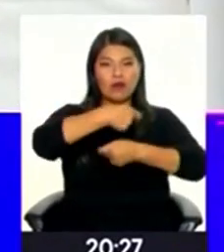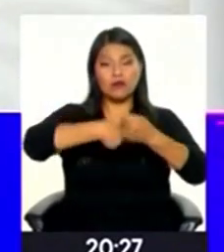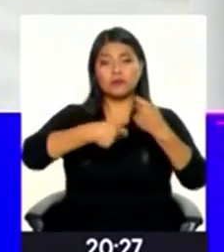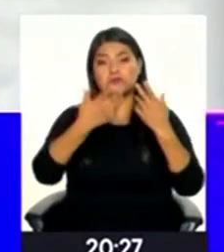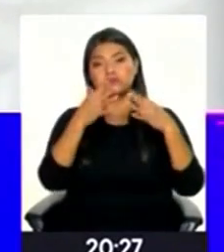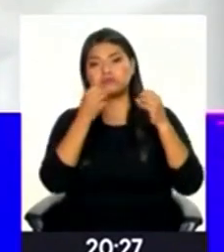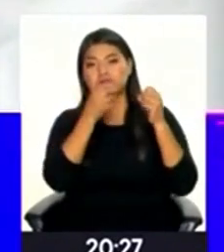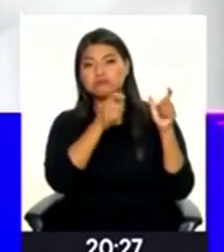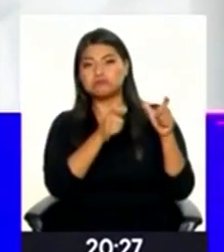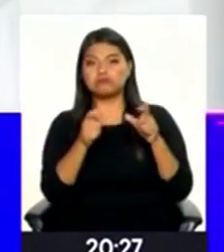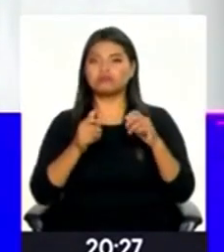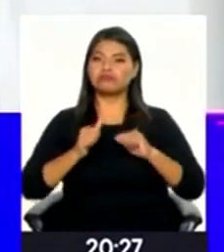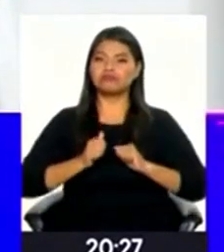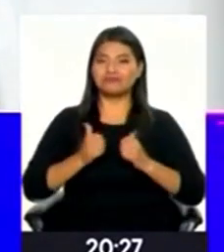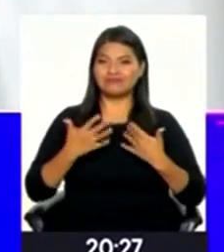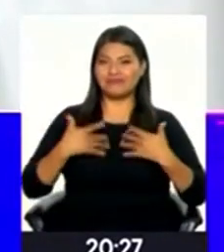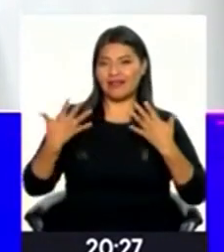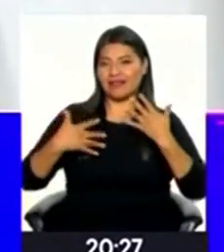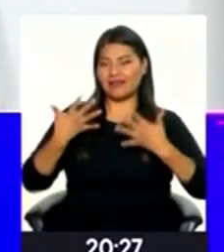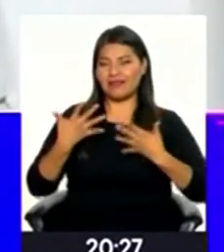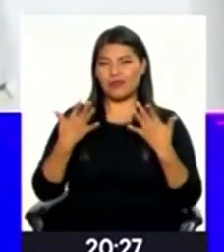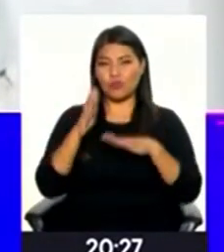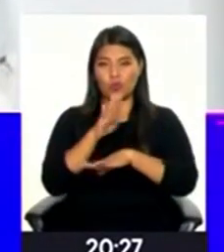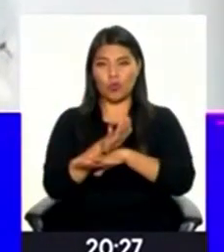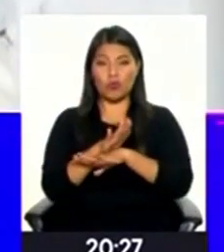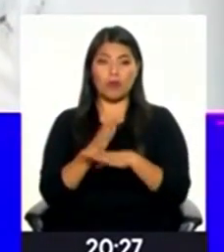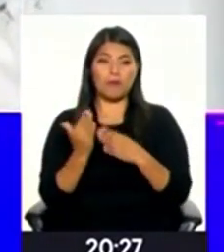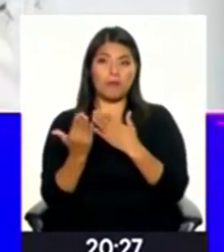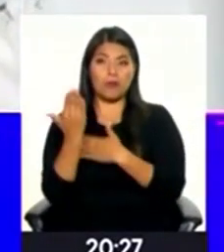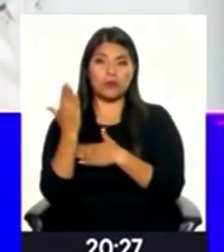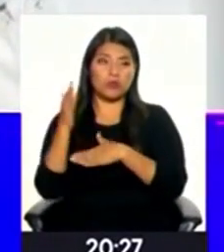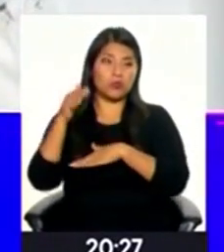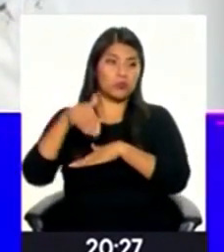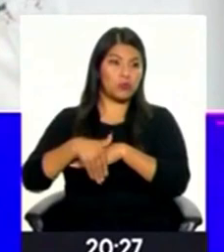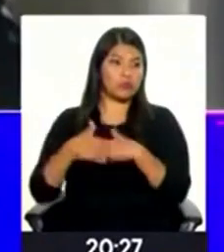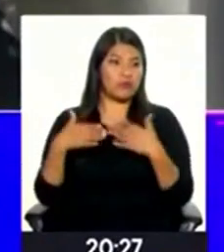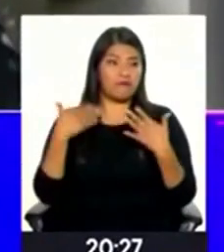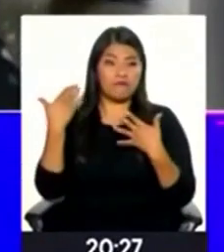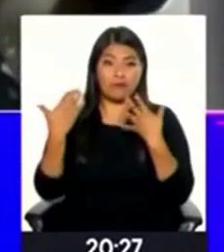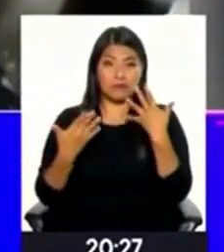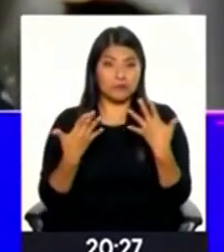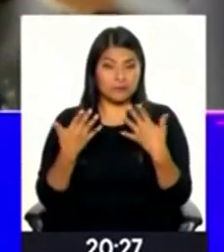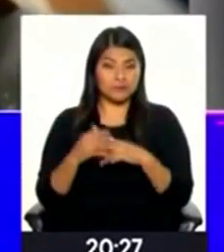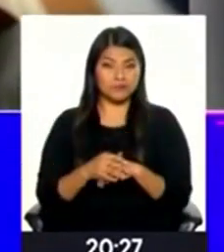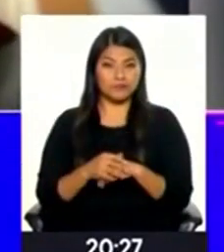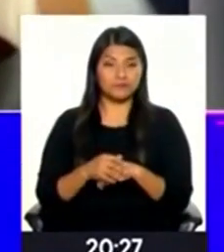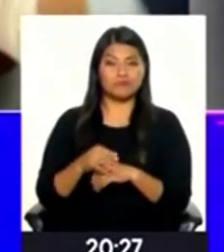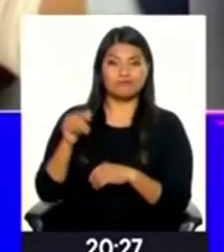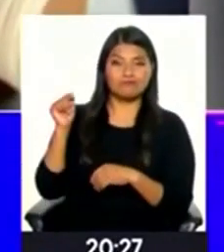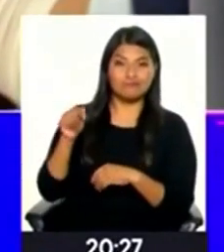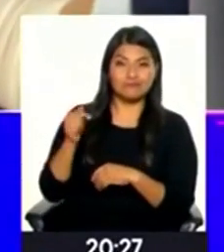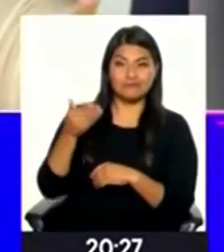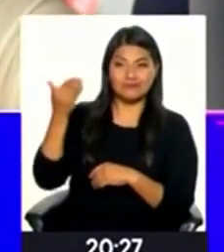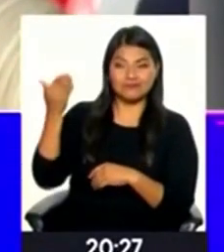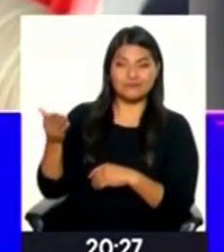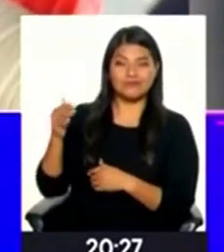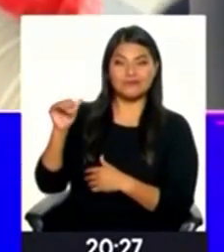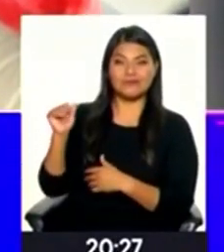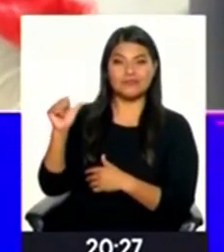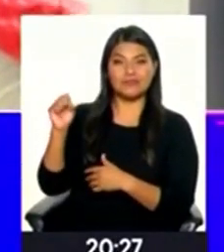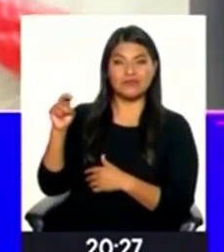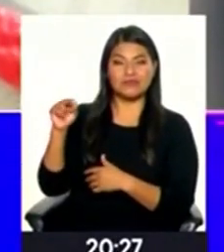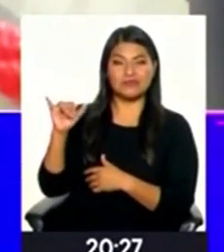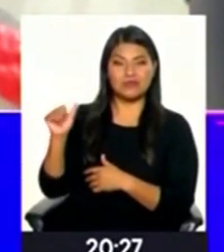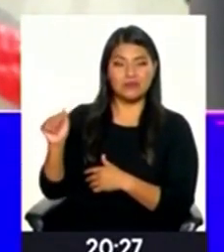deberían pasar una tarde divertida o una mañana, una noche en familia, pero no fue el caso de la señora Yesenia